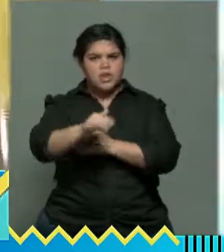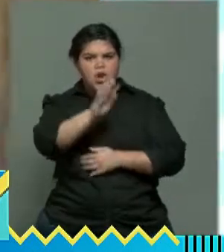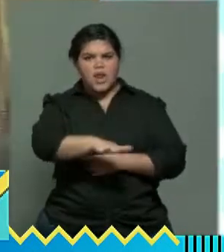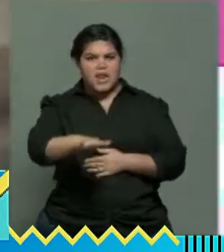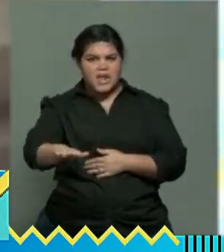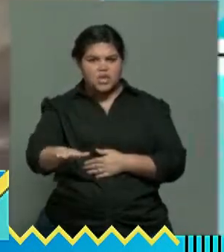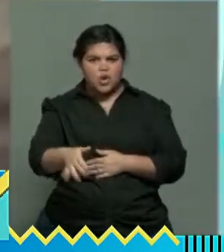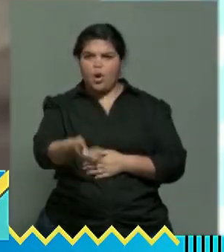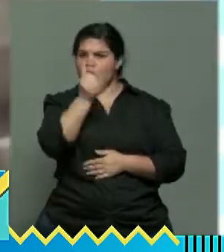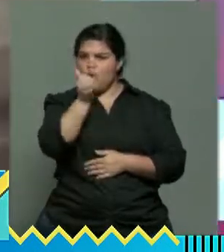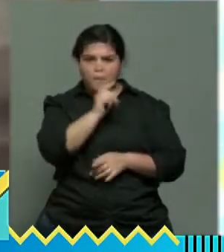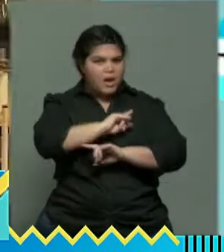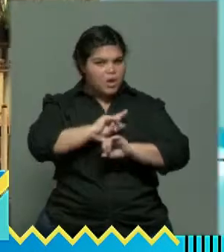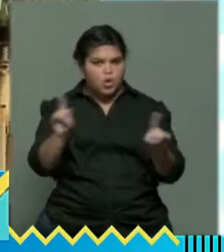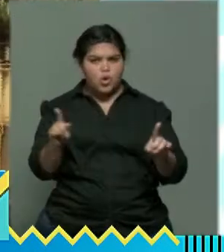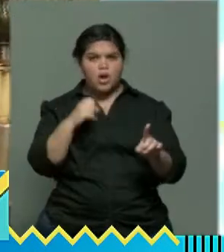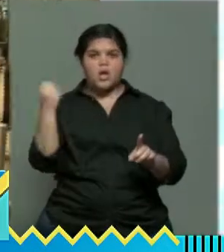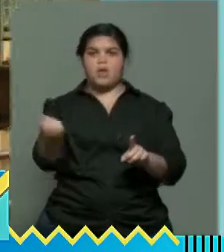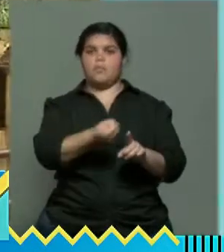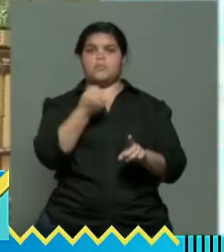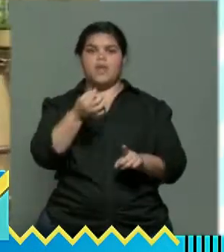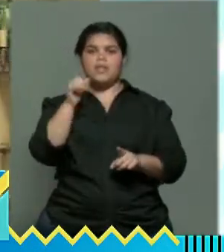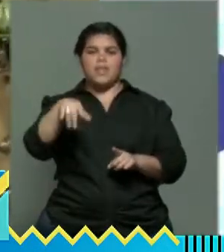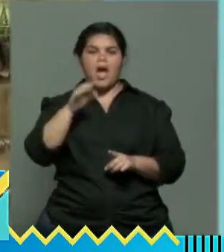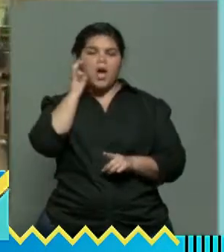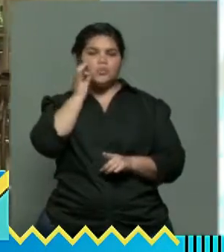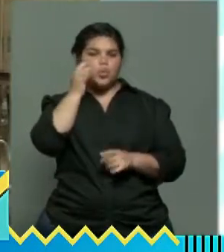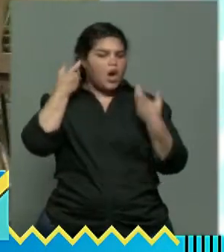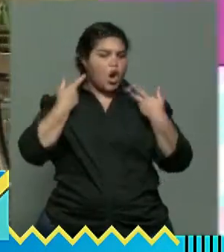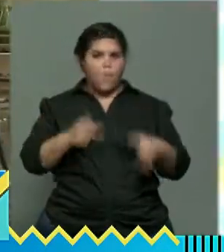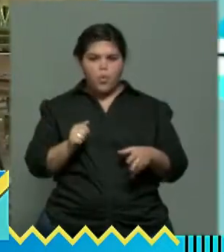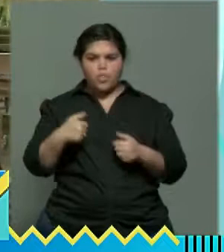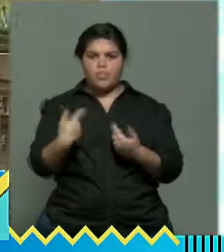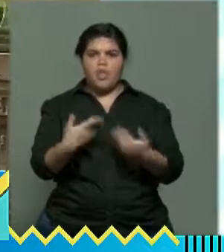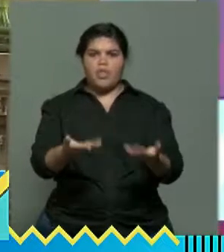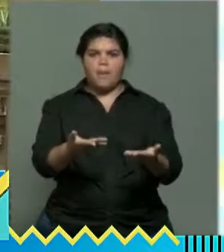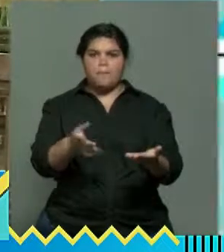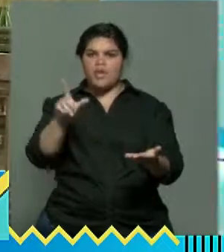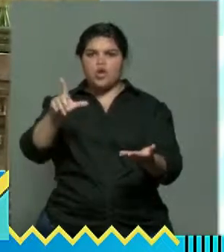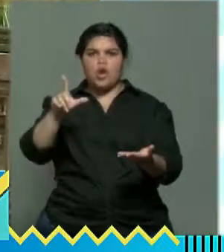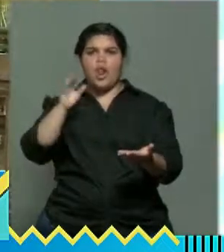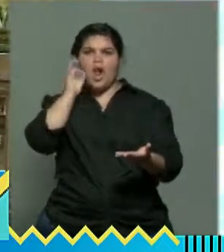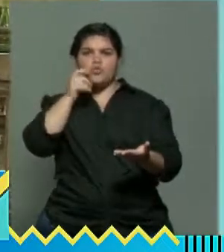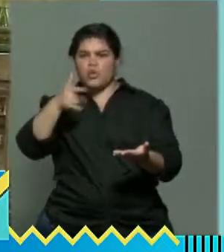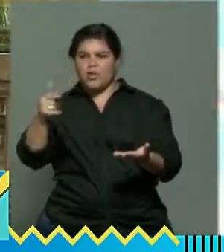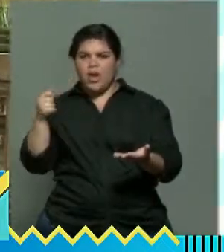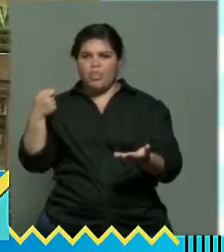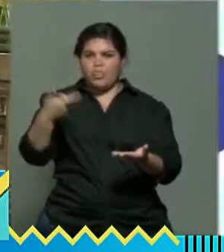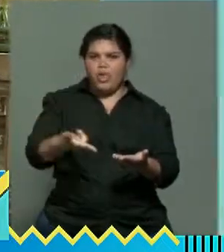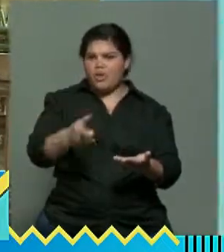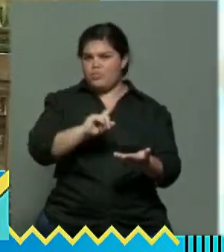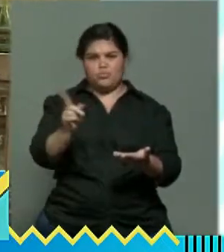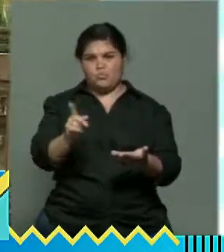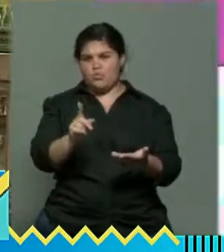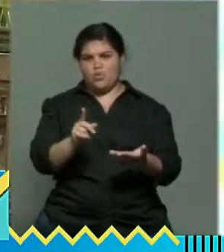es preferible darles bebidas azucaradas comunes. Por todo lo que implica, hay una